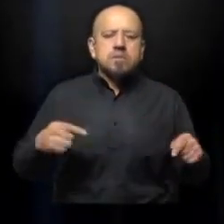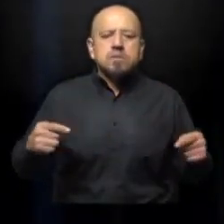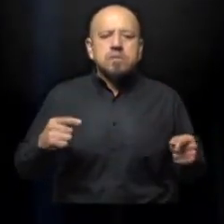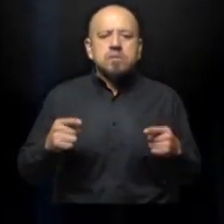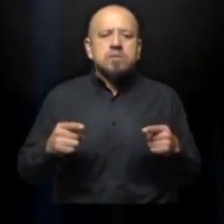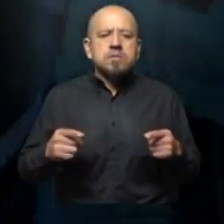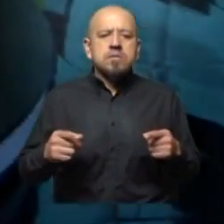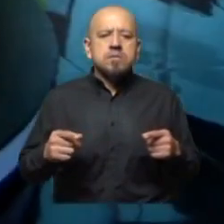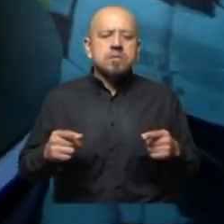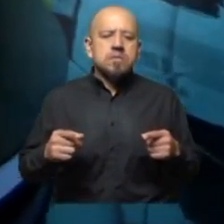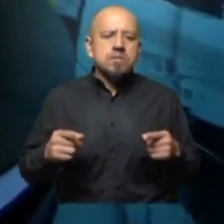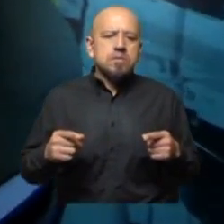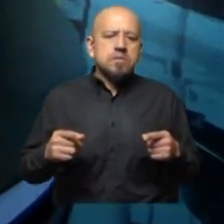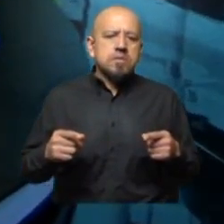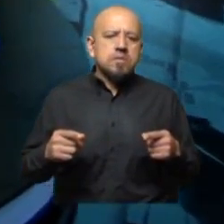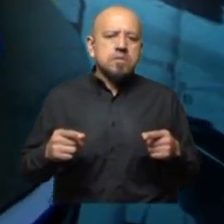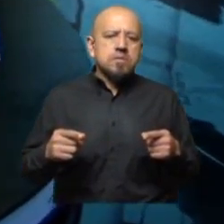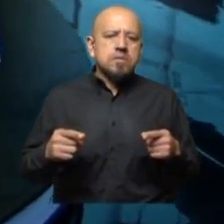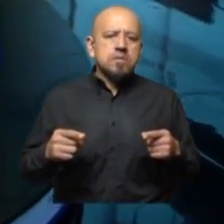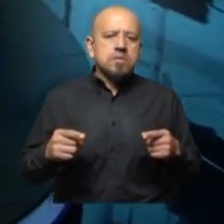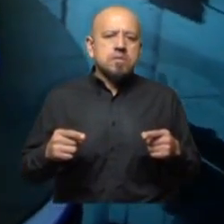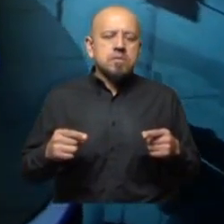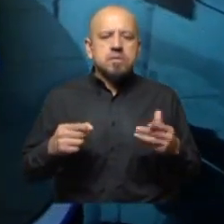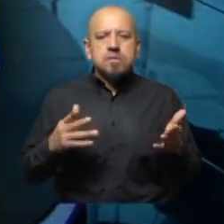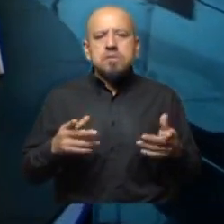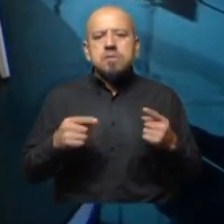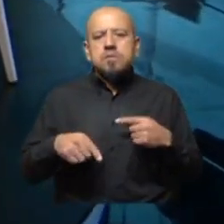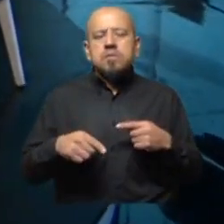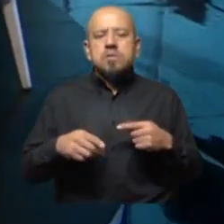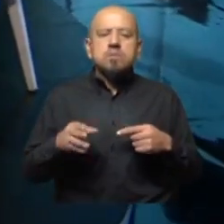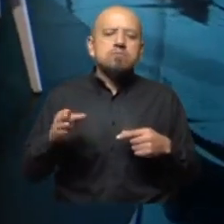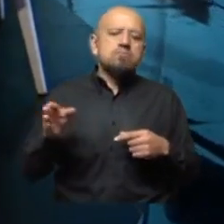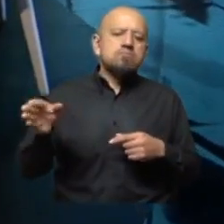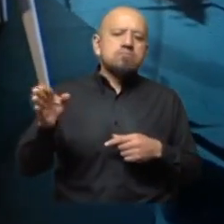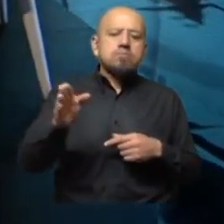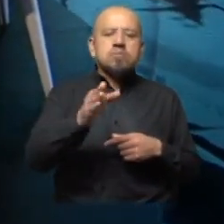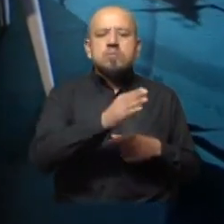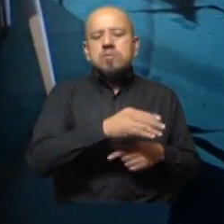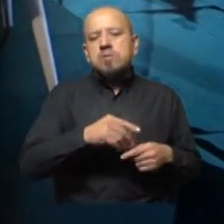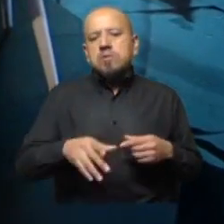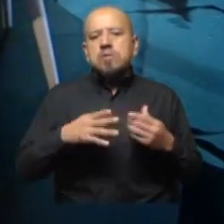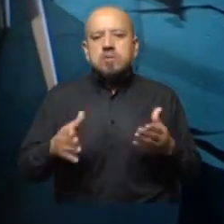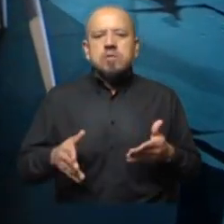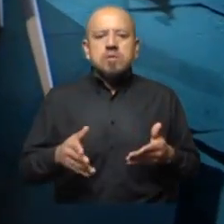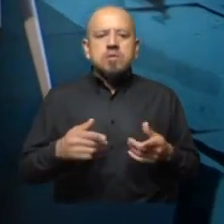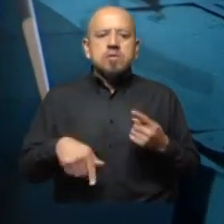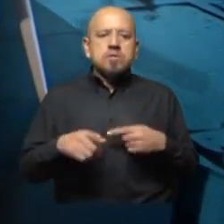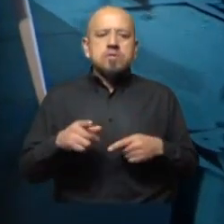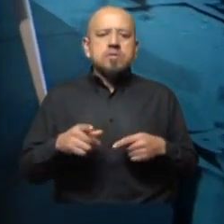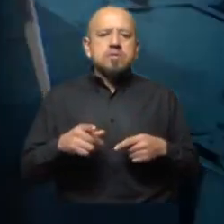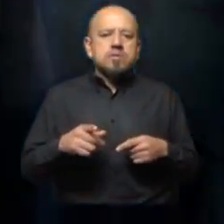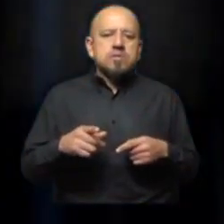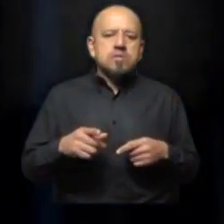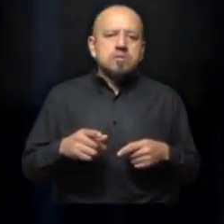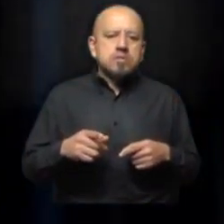hemos hablado de fuera fuera del aire de una gira que que ahora no la vamos a comentar porque se nos va el tiempo y eso sería